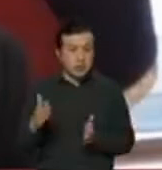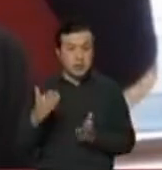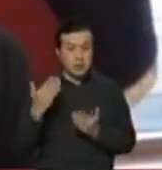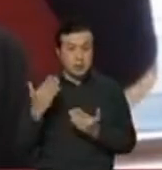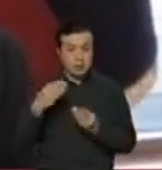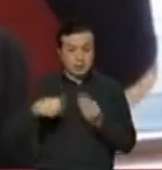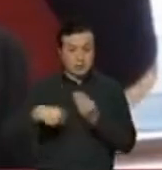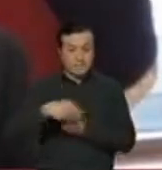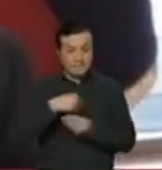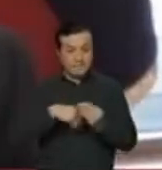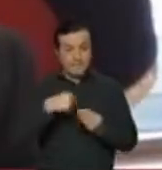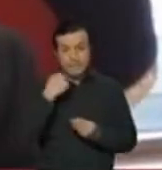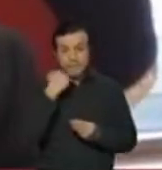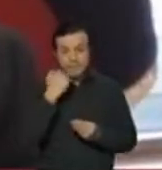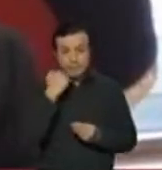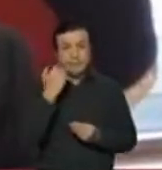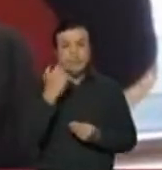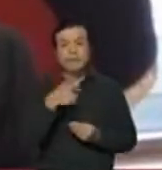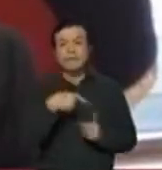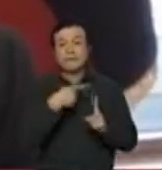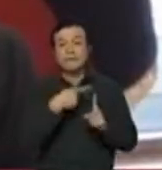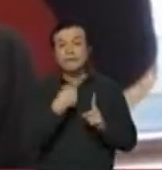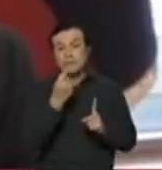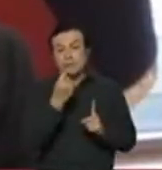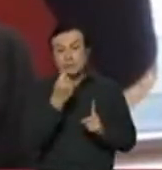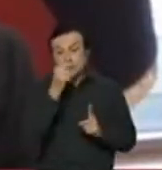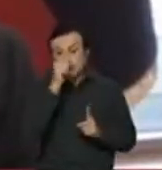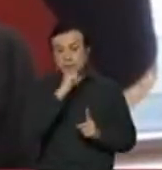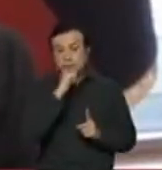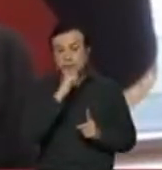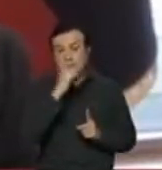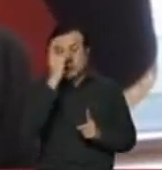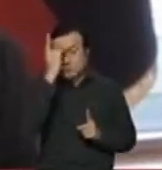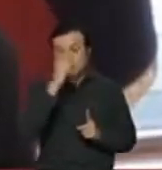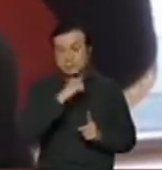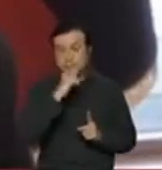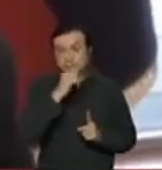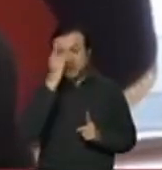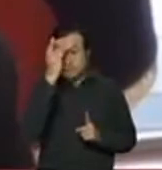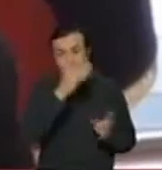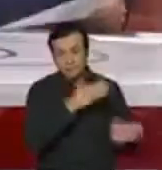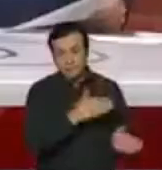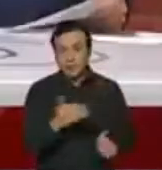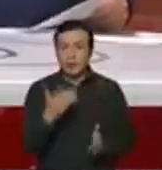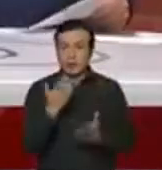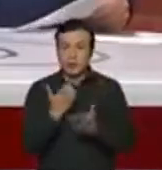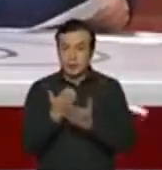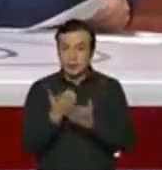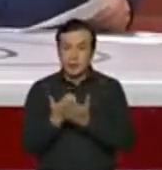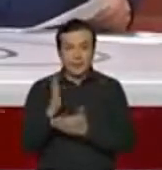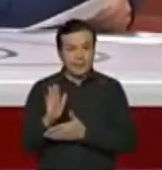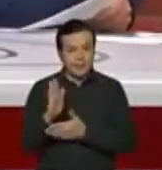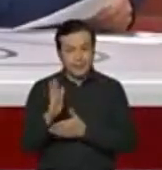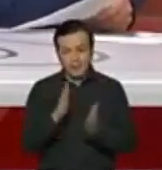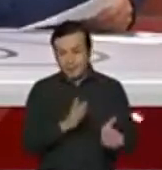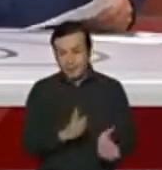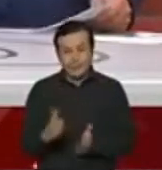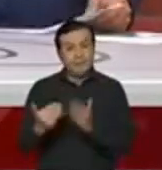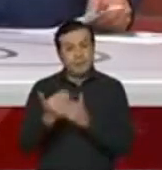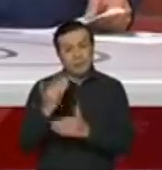a inversión, encontrar cómo reducimos esos déficits actuariales a futuro. Economista, ¿qué es lo que tiene planeado entonces en esta